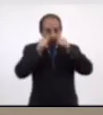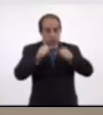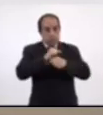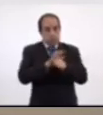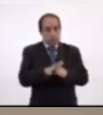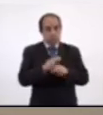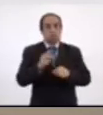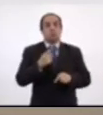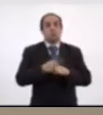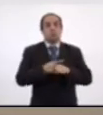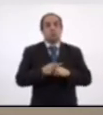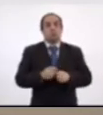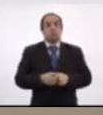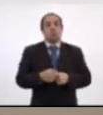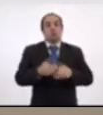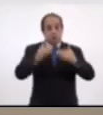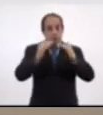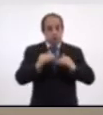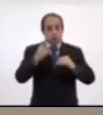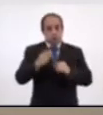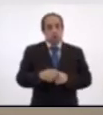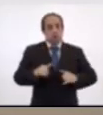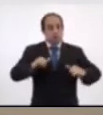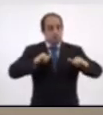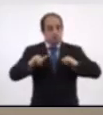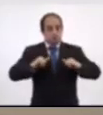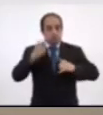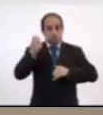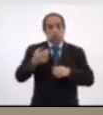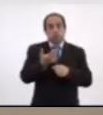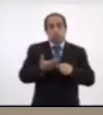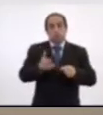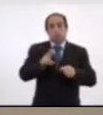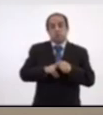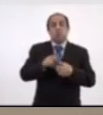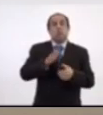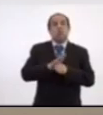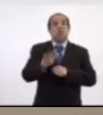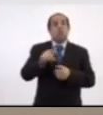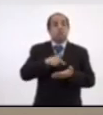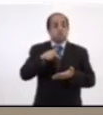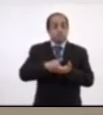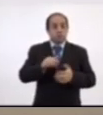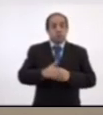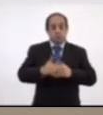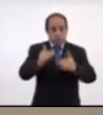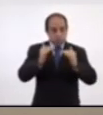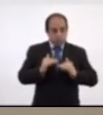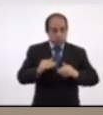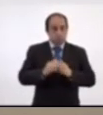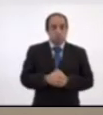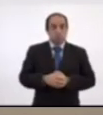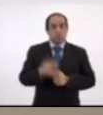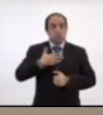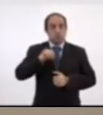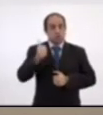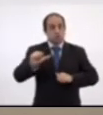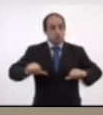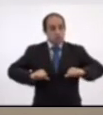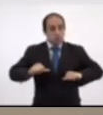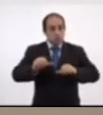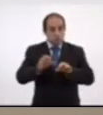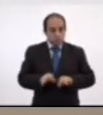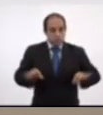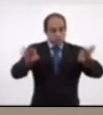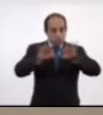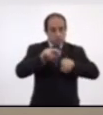La siguiente es solamente un mapa de estos hospitales en donde están. La siguiente. Hay otras acciones extraordinarias que estamos